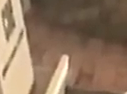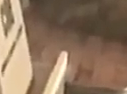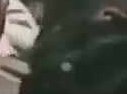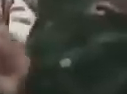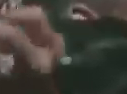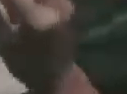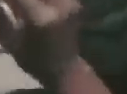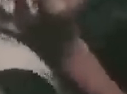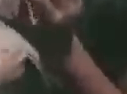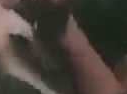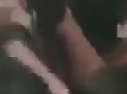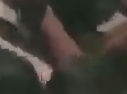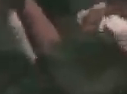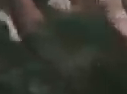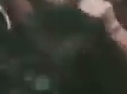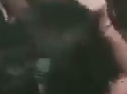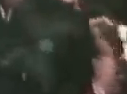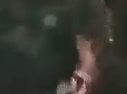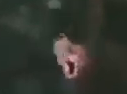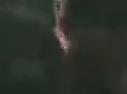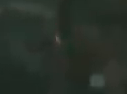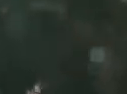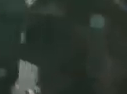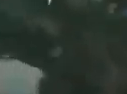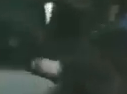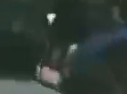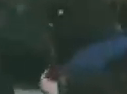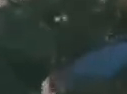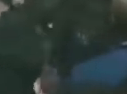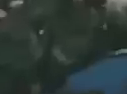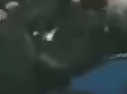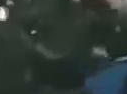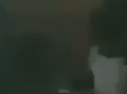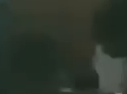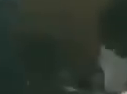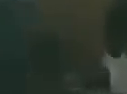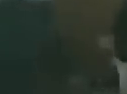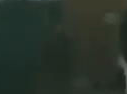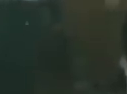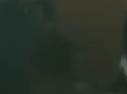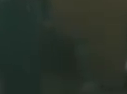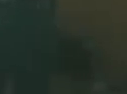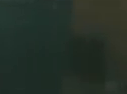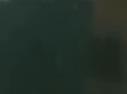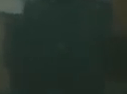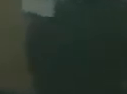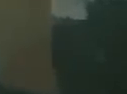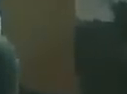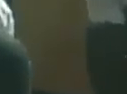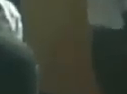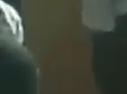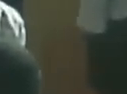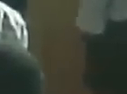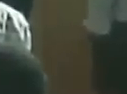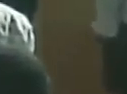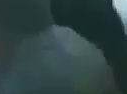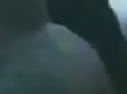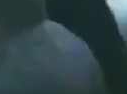Unión para que hagamos a Venezuela la patria que soñaron nuestros